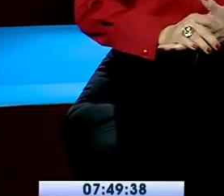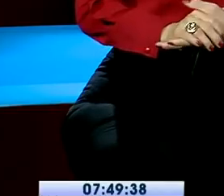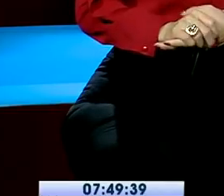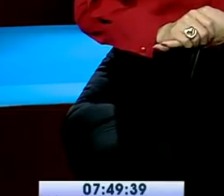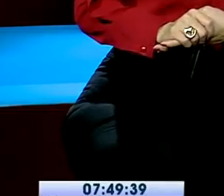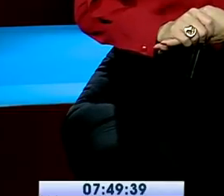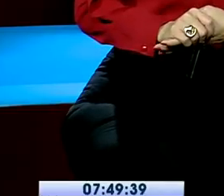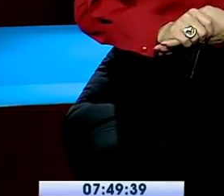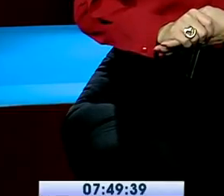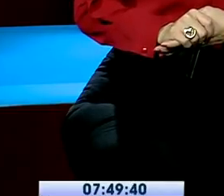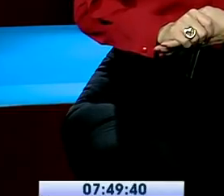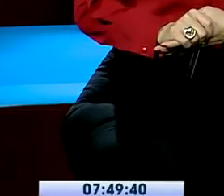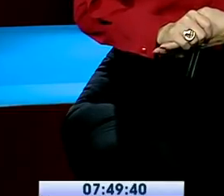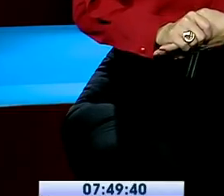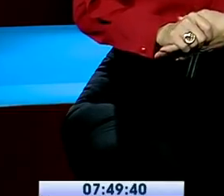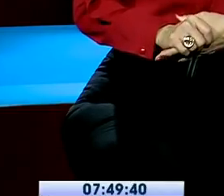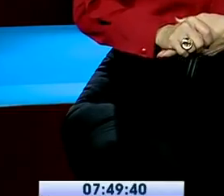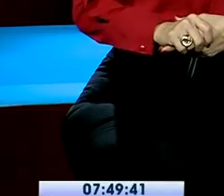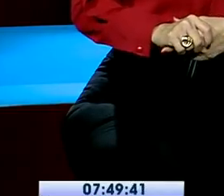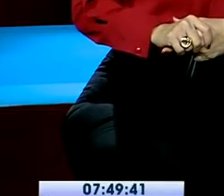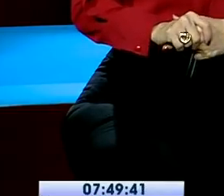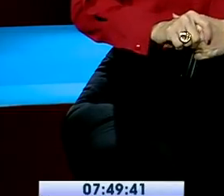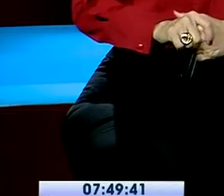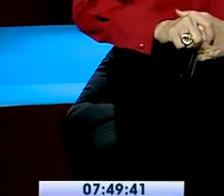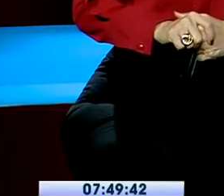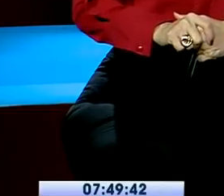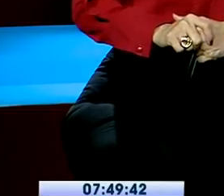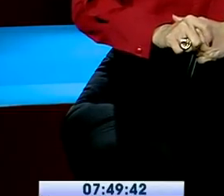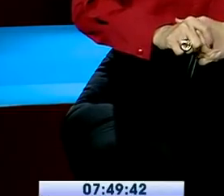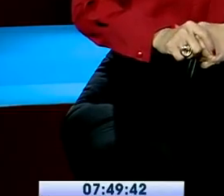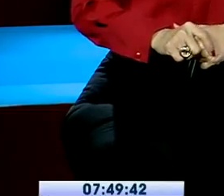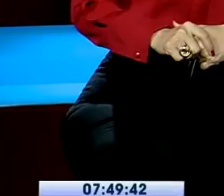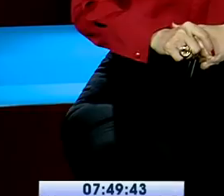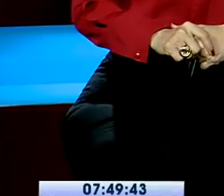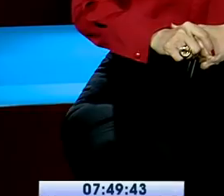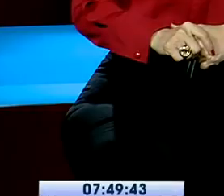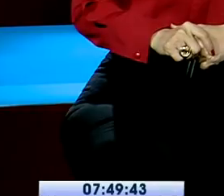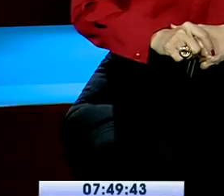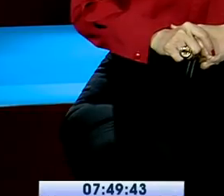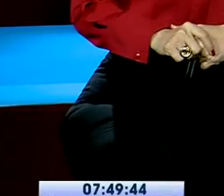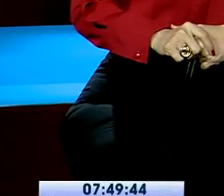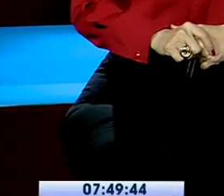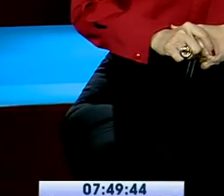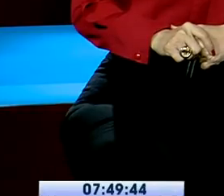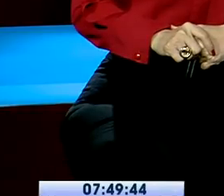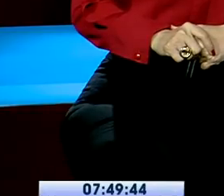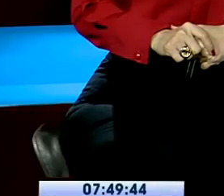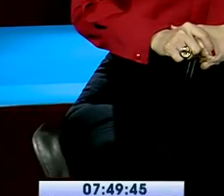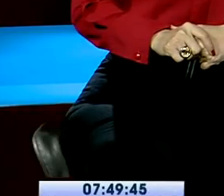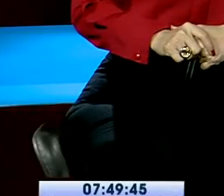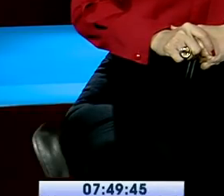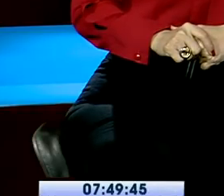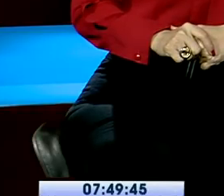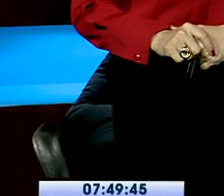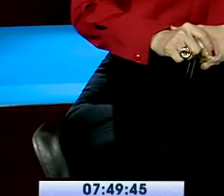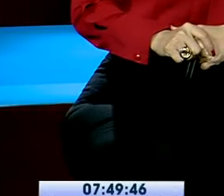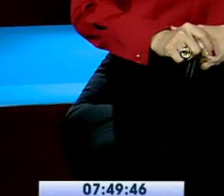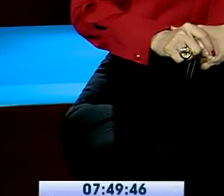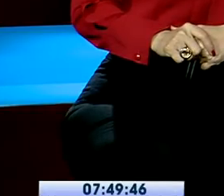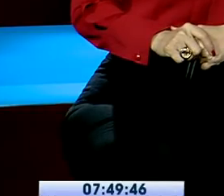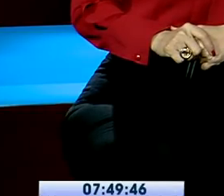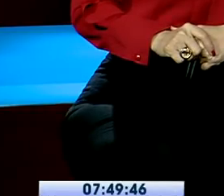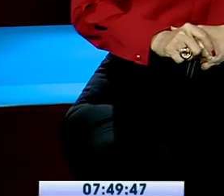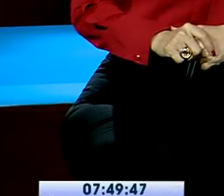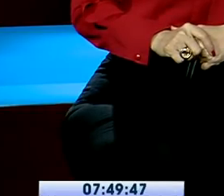San Cristóbal de Puerto Viejo, capital de la provincia de Manabí. La víctima permanece bajo cuidados intensivos en el